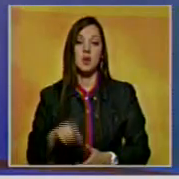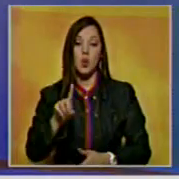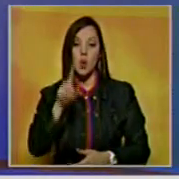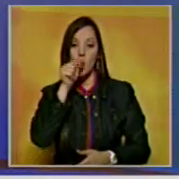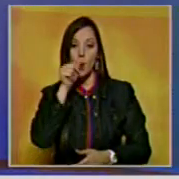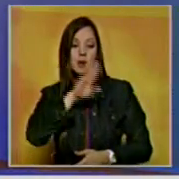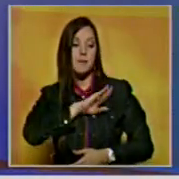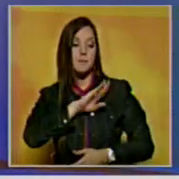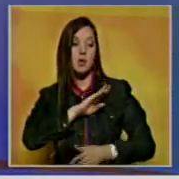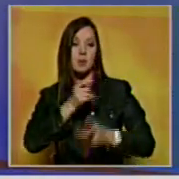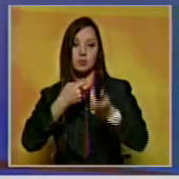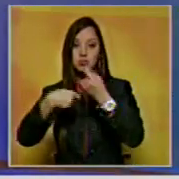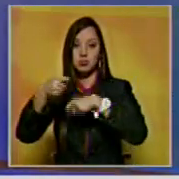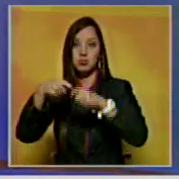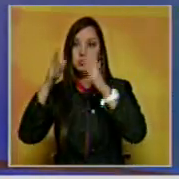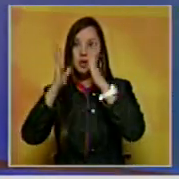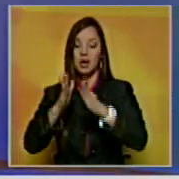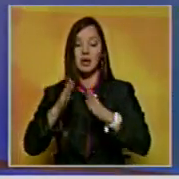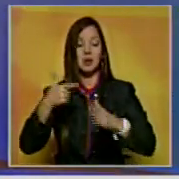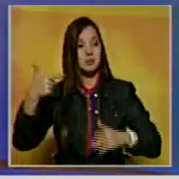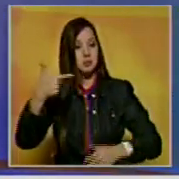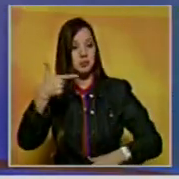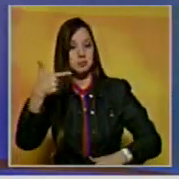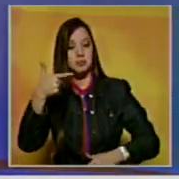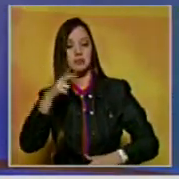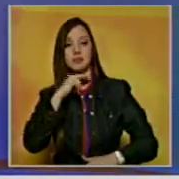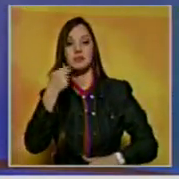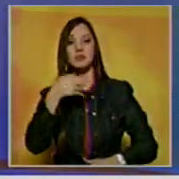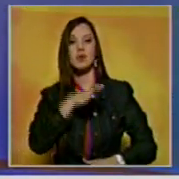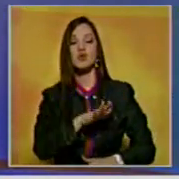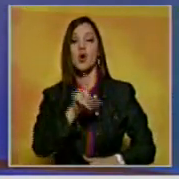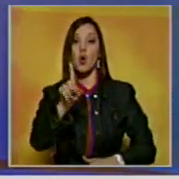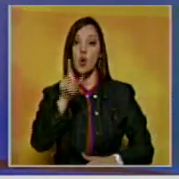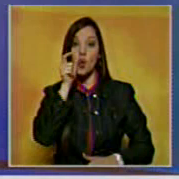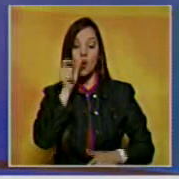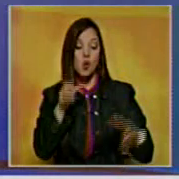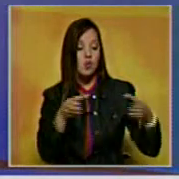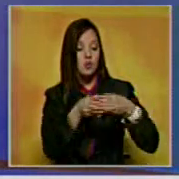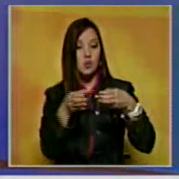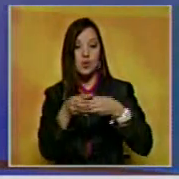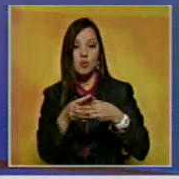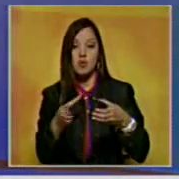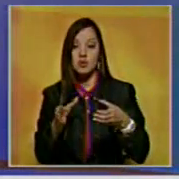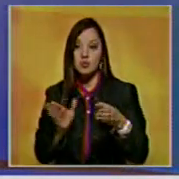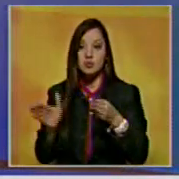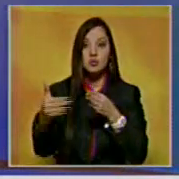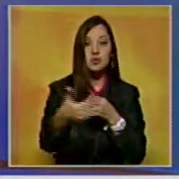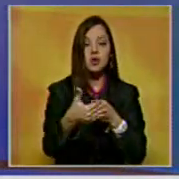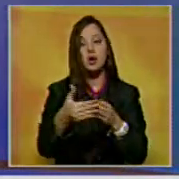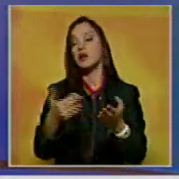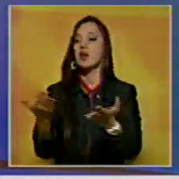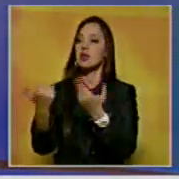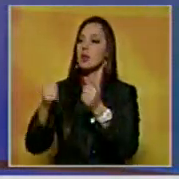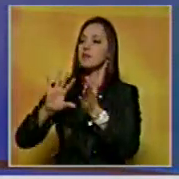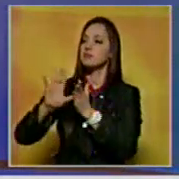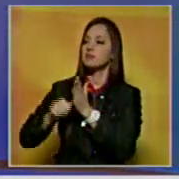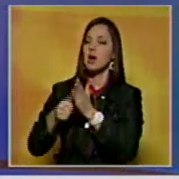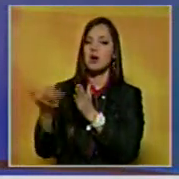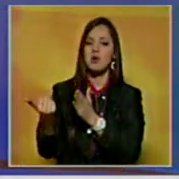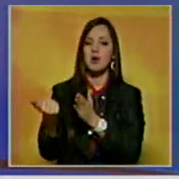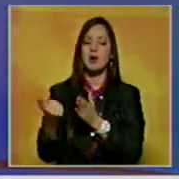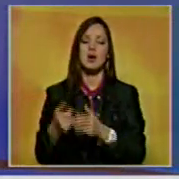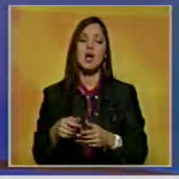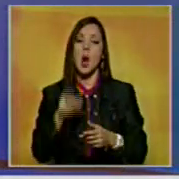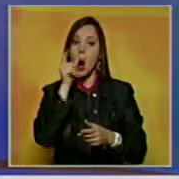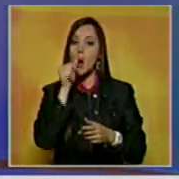Un comerciante fue asesinado de múltiples disparos por un grupo armado que lo abordó para despojarlo de sus ganancias del día, minutos después de haber